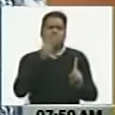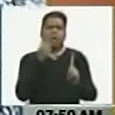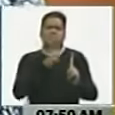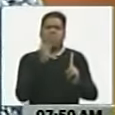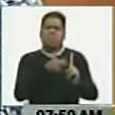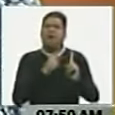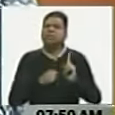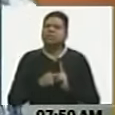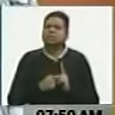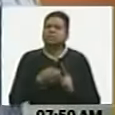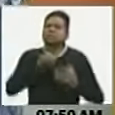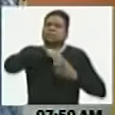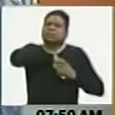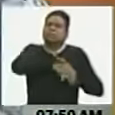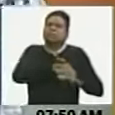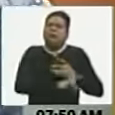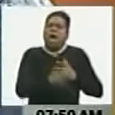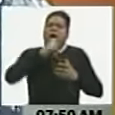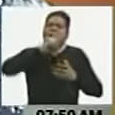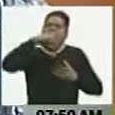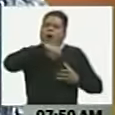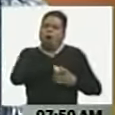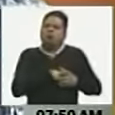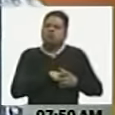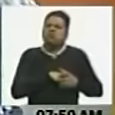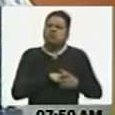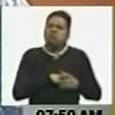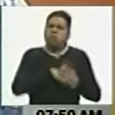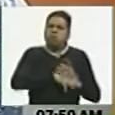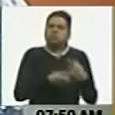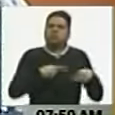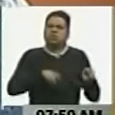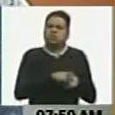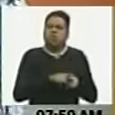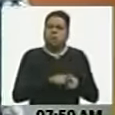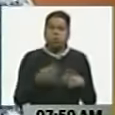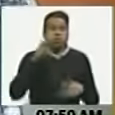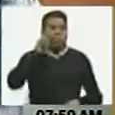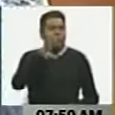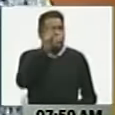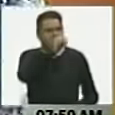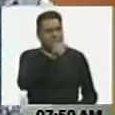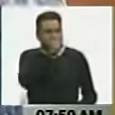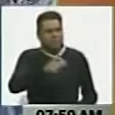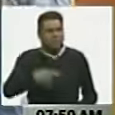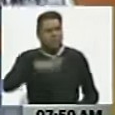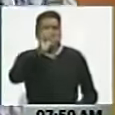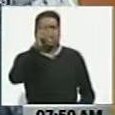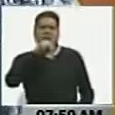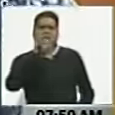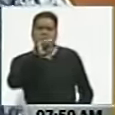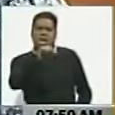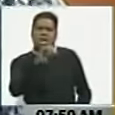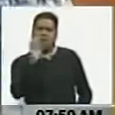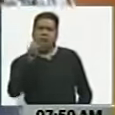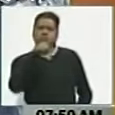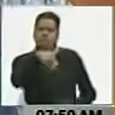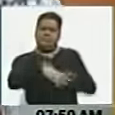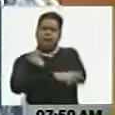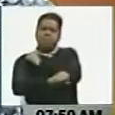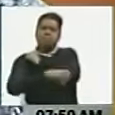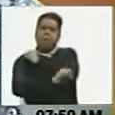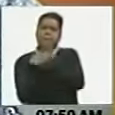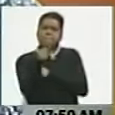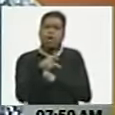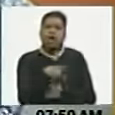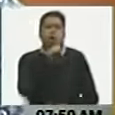han sembrado el odio. Entonces cuando ven a una persona del Consejo Nacional Electoral en la calle, comienza a decir, ustedes son los tramposos,